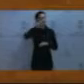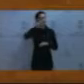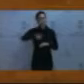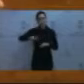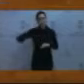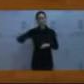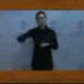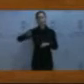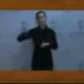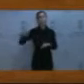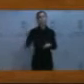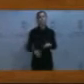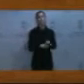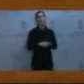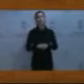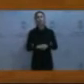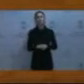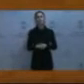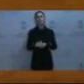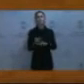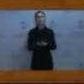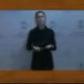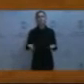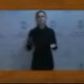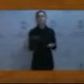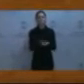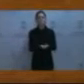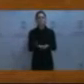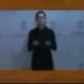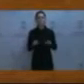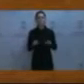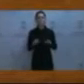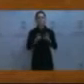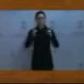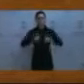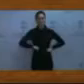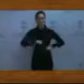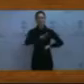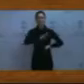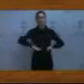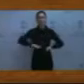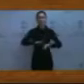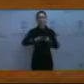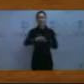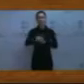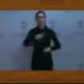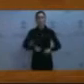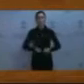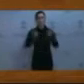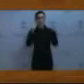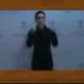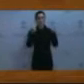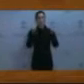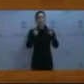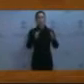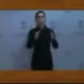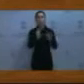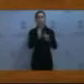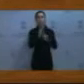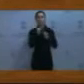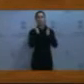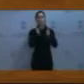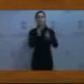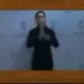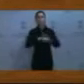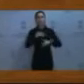etcétera. Por lo tanto, solicitamos un nuevo acuerdo de interinos que tenga más transparencia y que dé soluciones a los problemas que existen en los